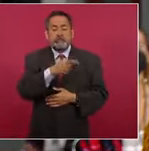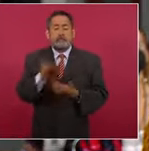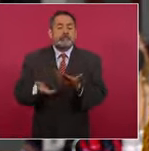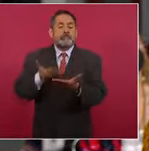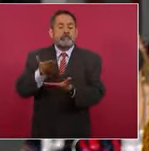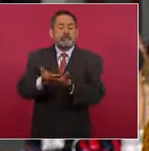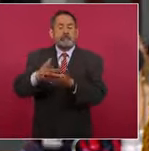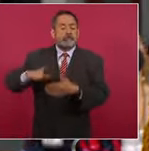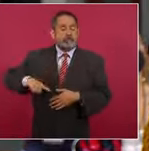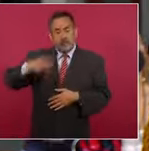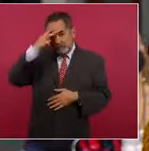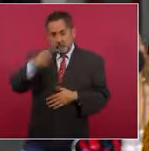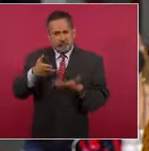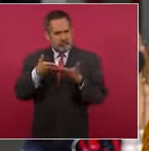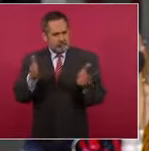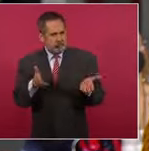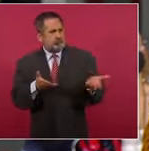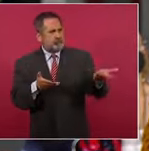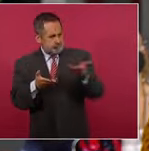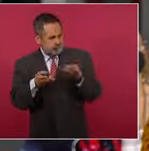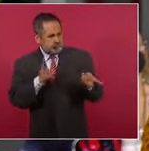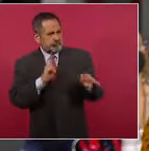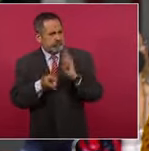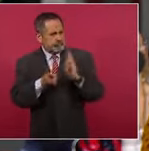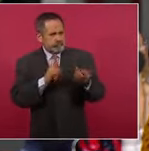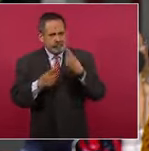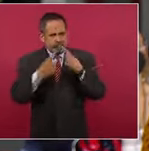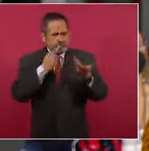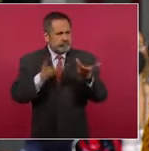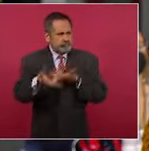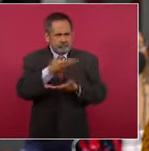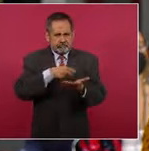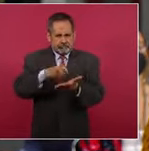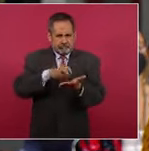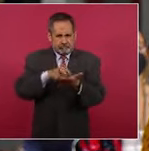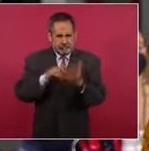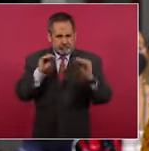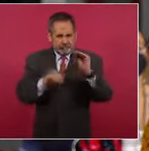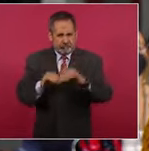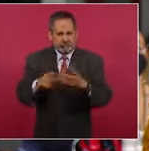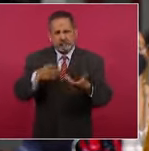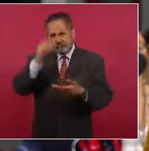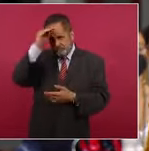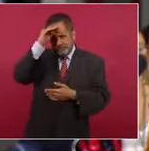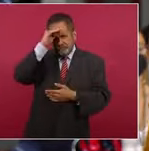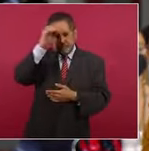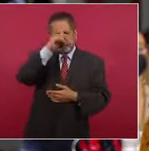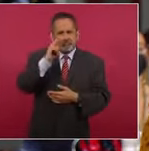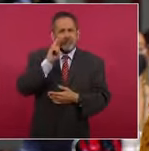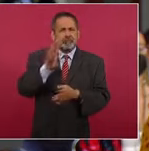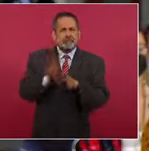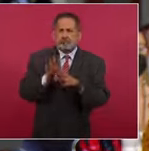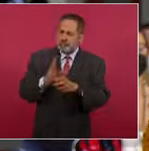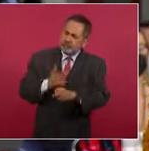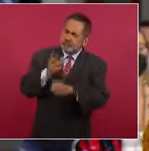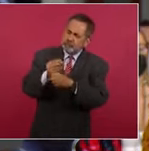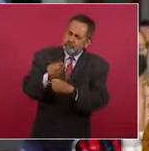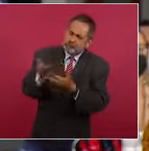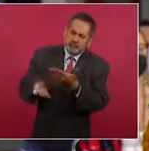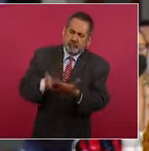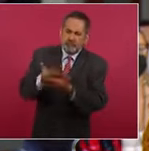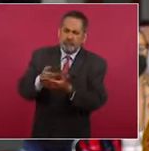gobierno? ¿Está abierta al diálogo, al debate? ¿Cómo ve cómo podrían fortalecer estas propuestas